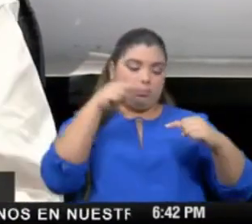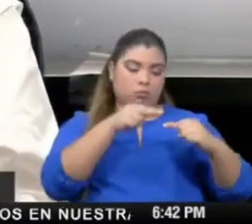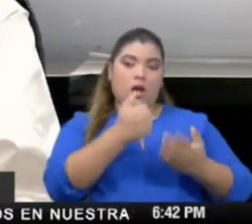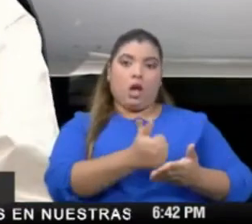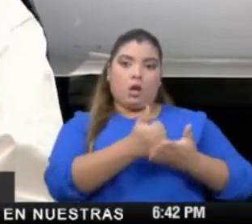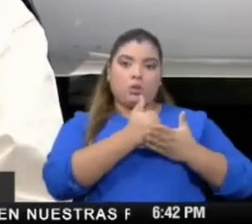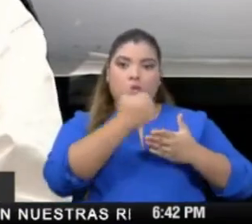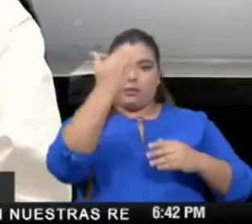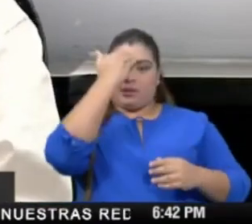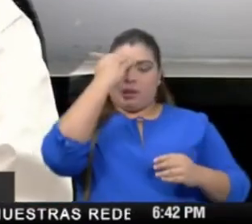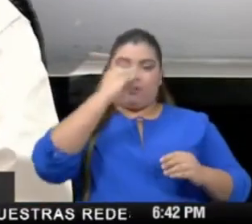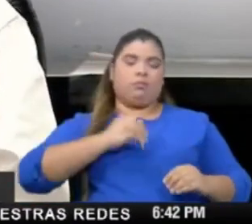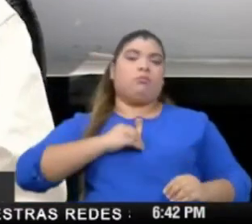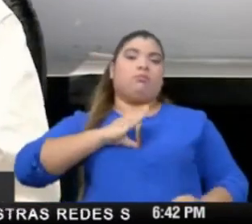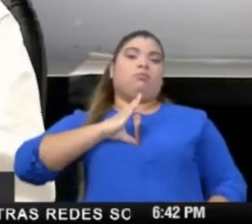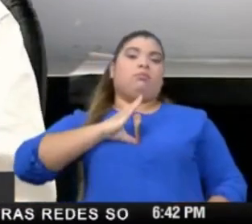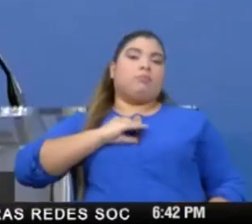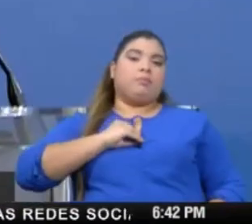esos pacientes.